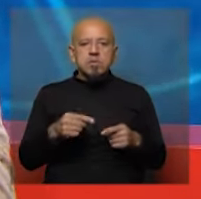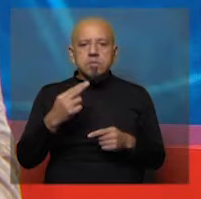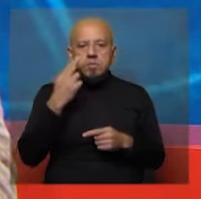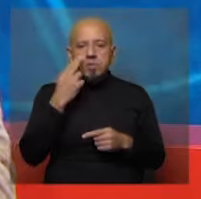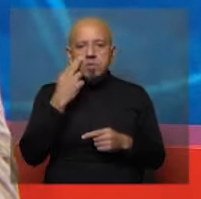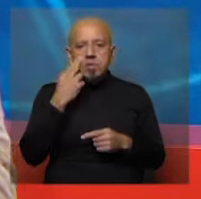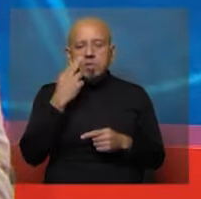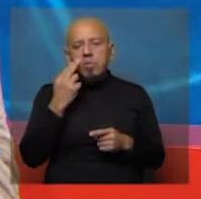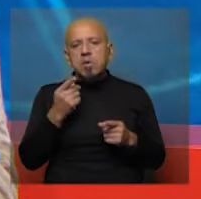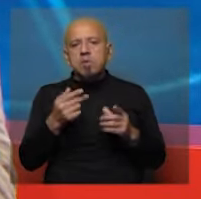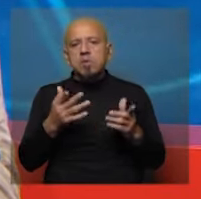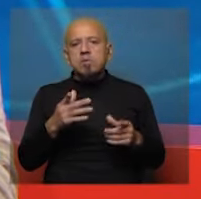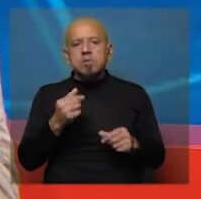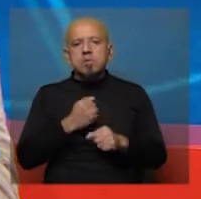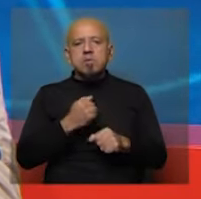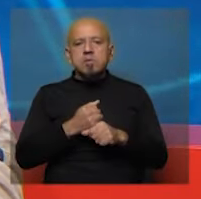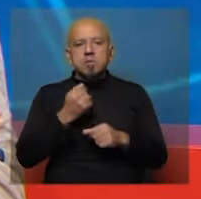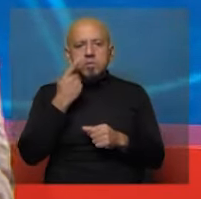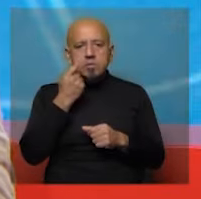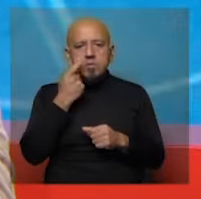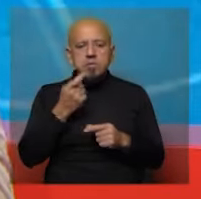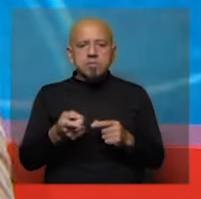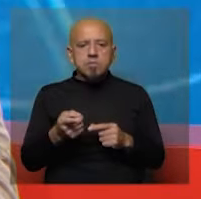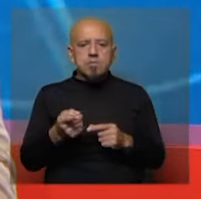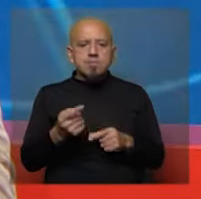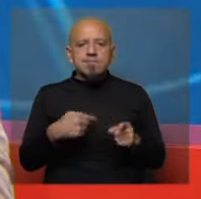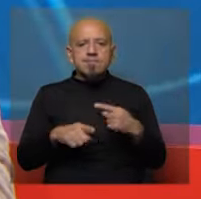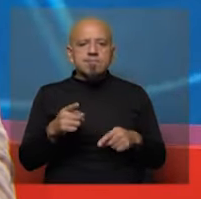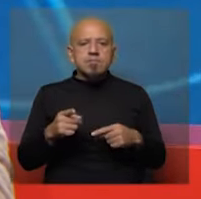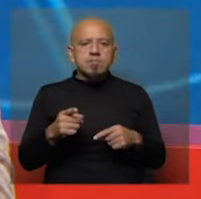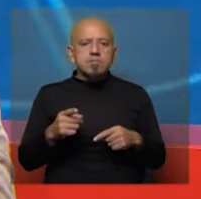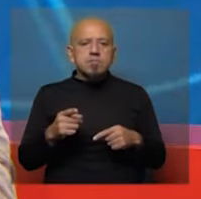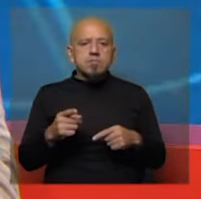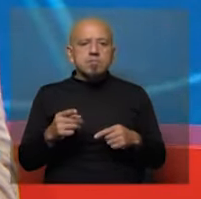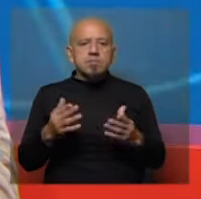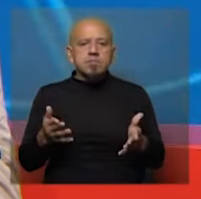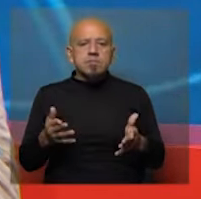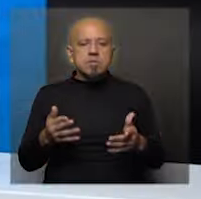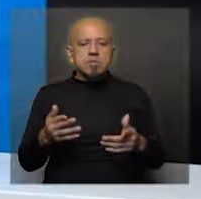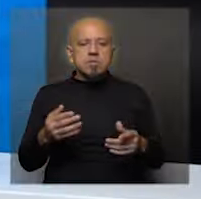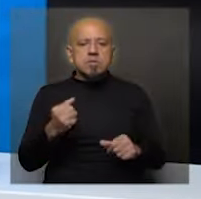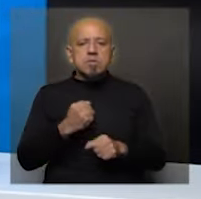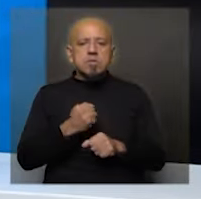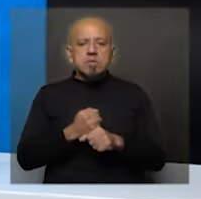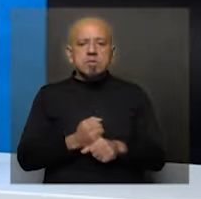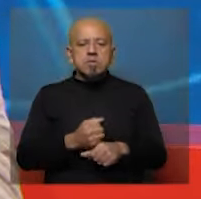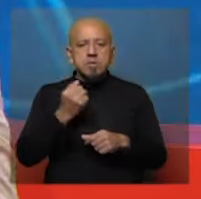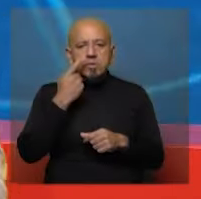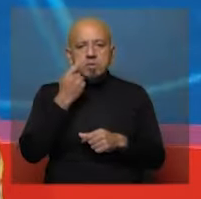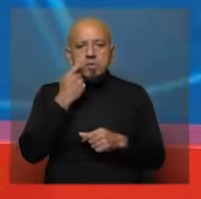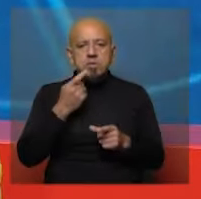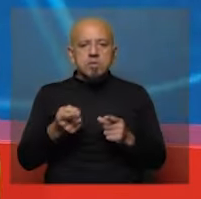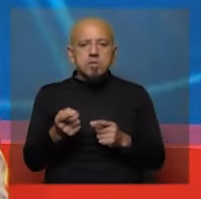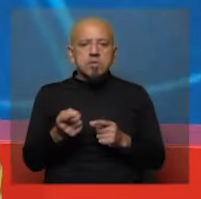también hay un problema de trabajar con los varones no no solo con las mujeres o con las infancias o sea trabajar con las masculinidades por ejemplo